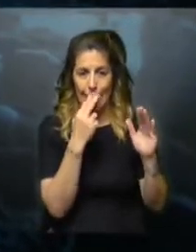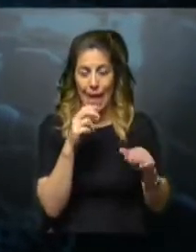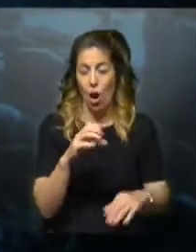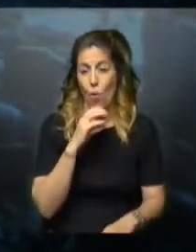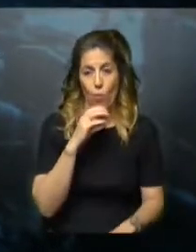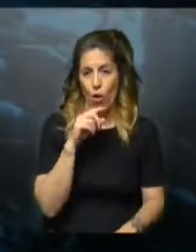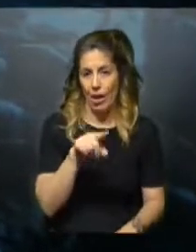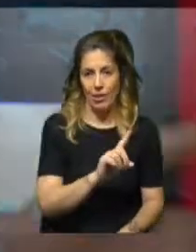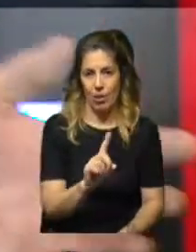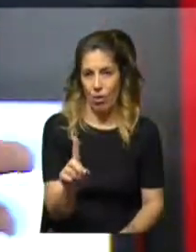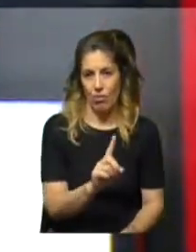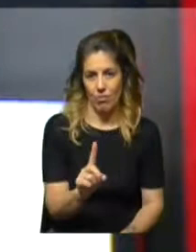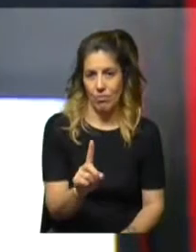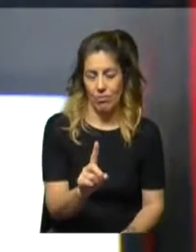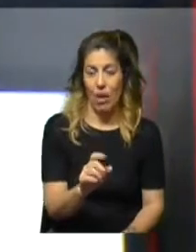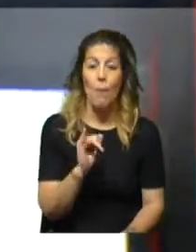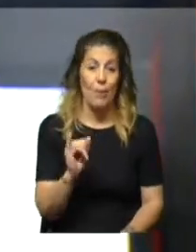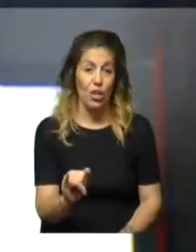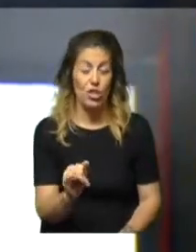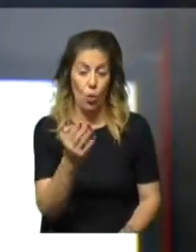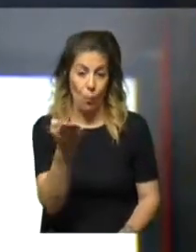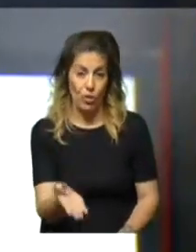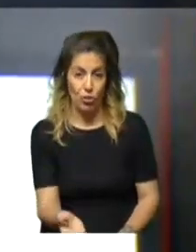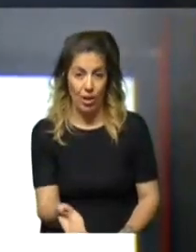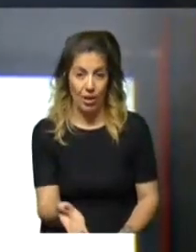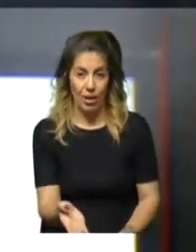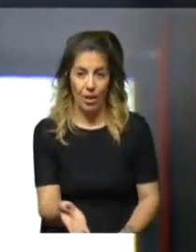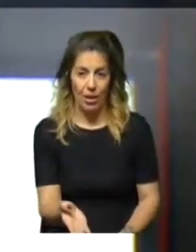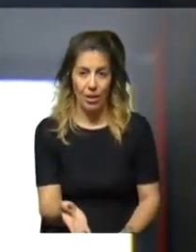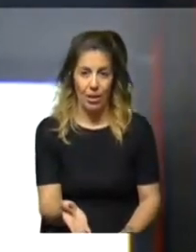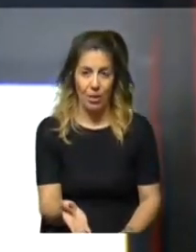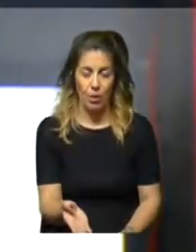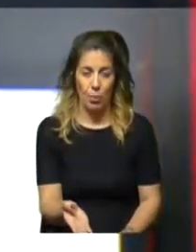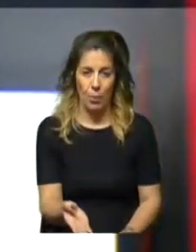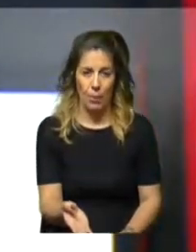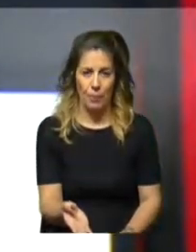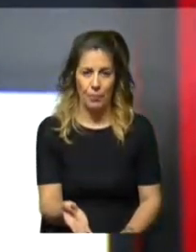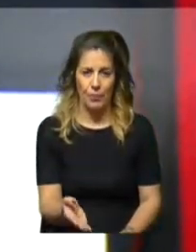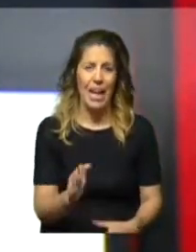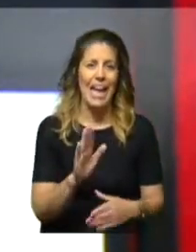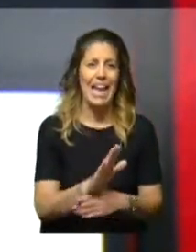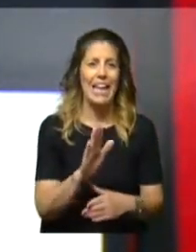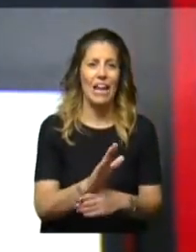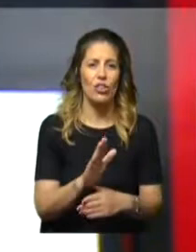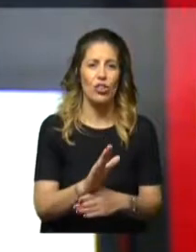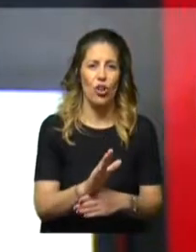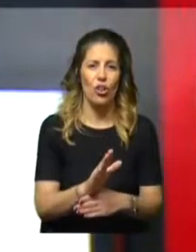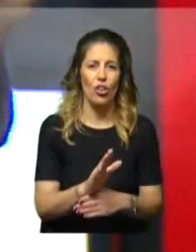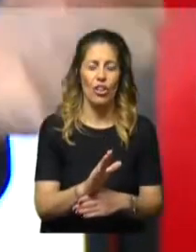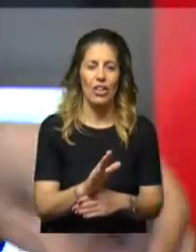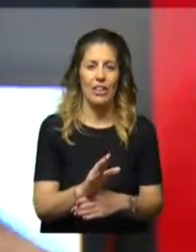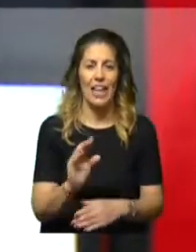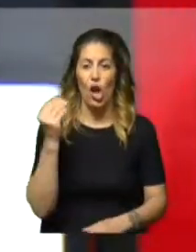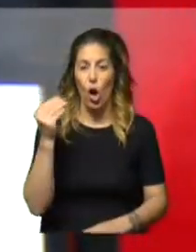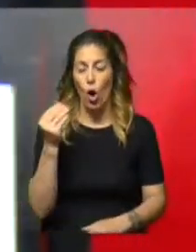ahí no se ha dado cuenta pero si hay un personaje yo que sé como como este como una el actor del joven Frankenstein de los ojos